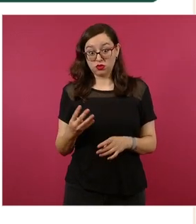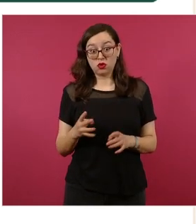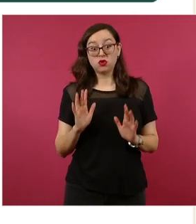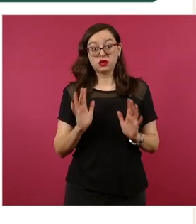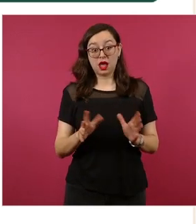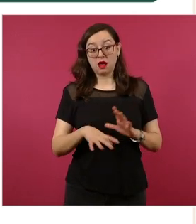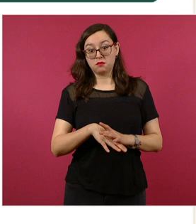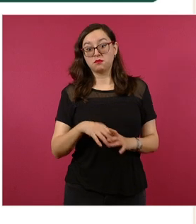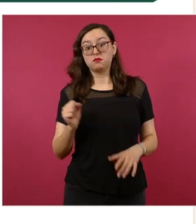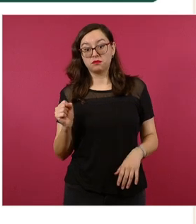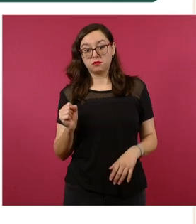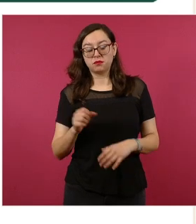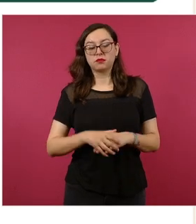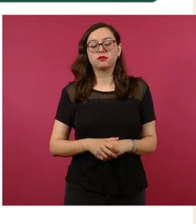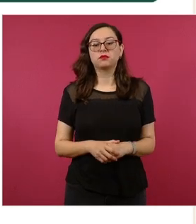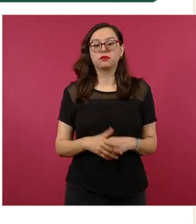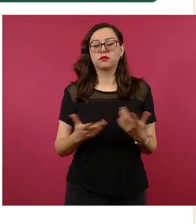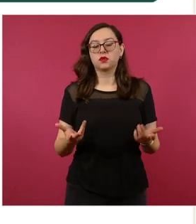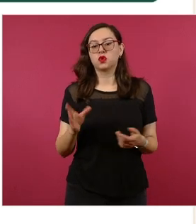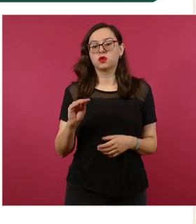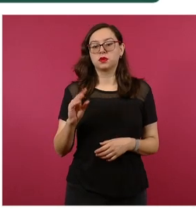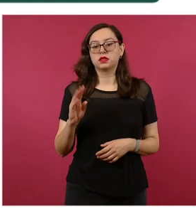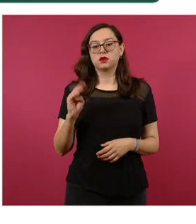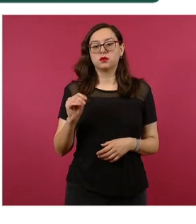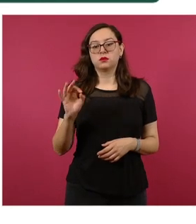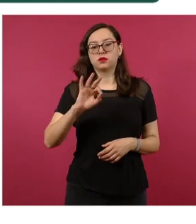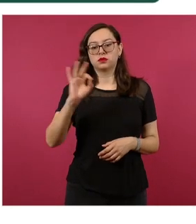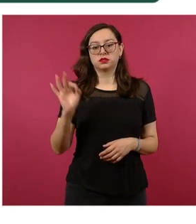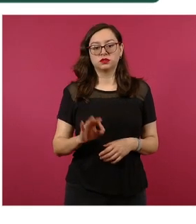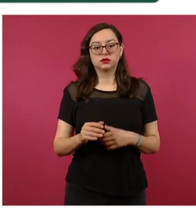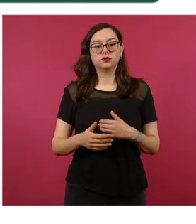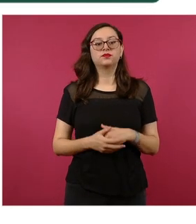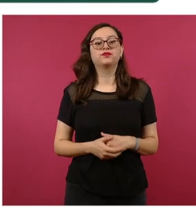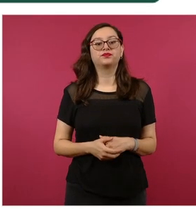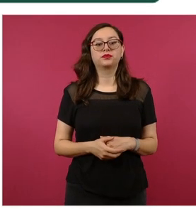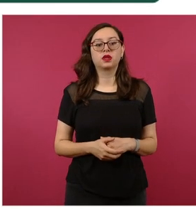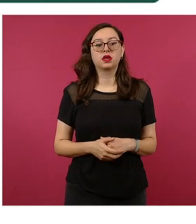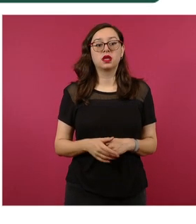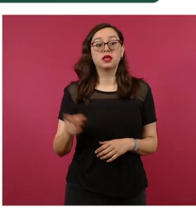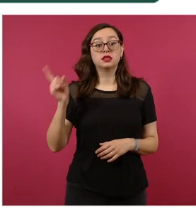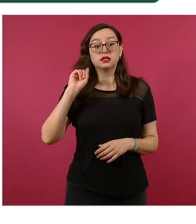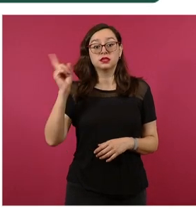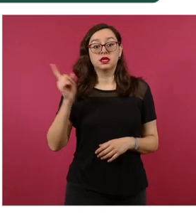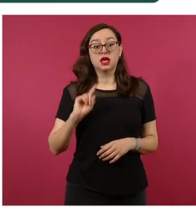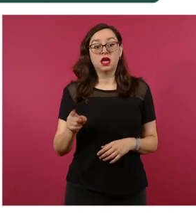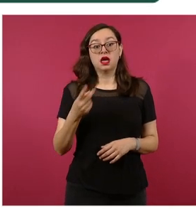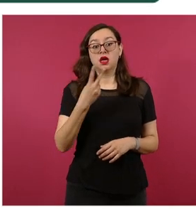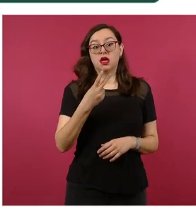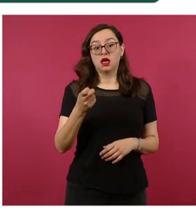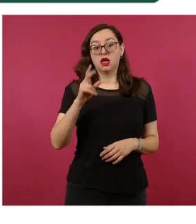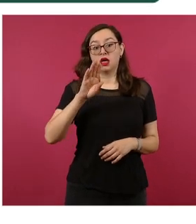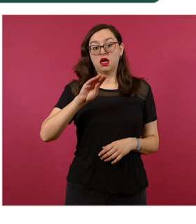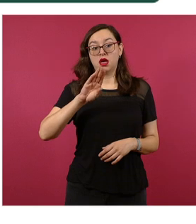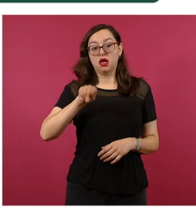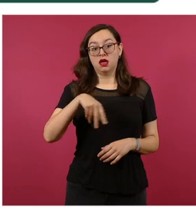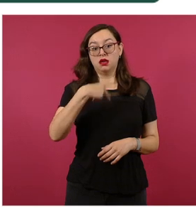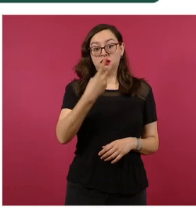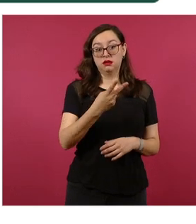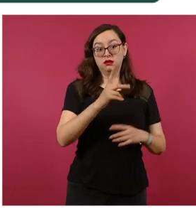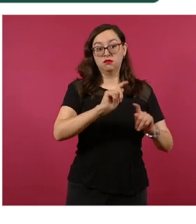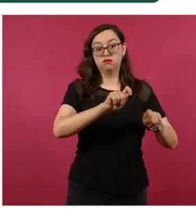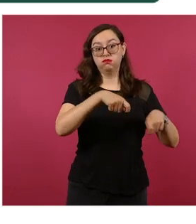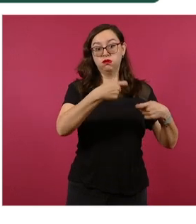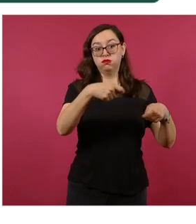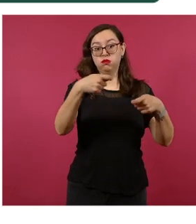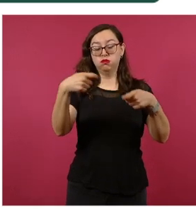El 99% de avance allá en Morelos. En Zacatecas, 292 tarjetas de las programadas, ya se entregaron 290, ya las